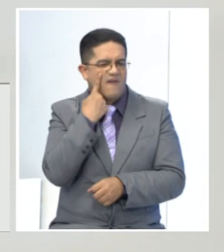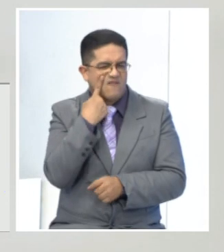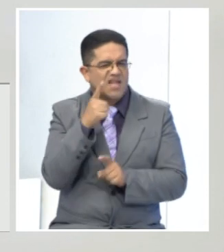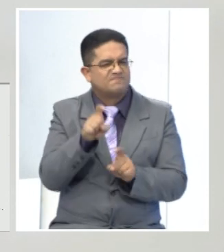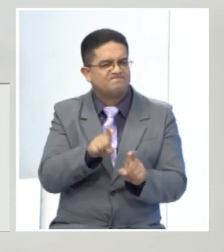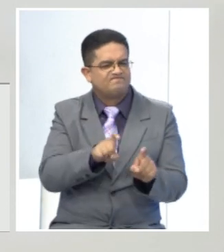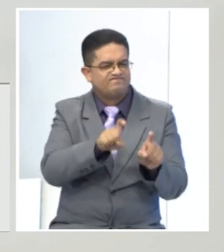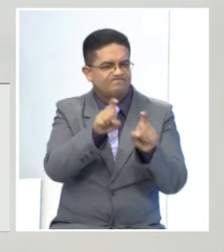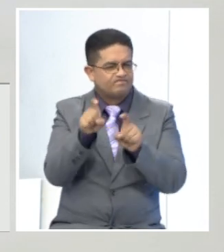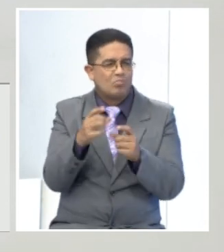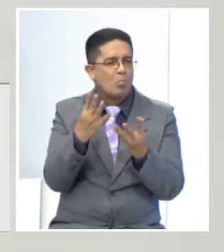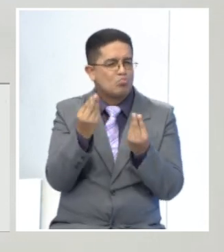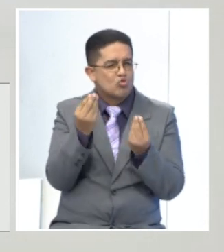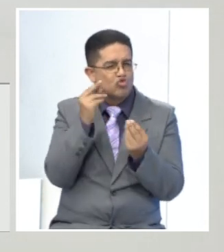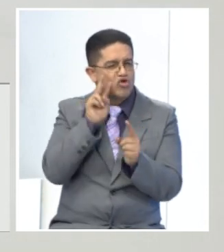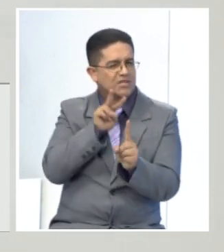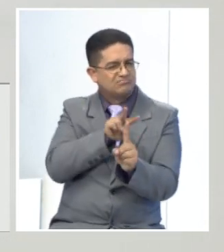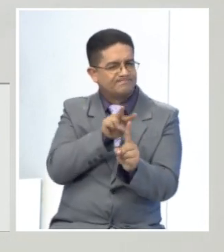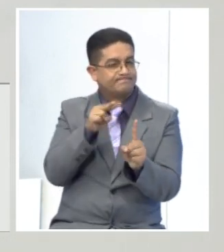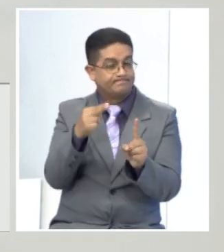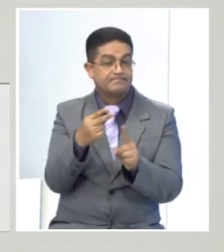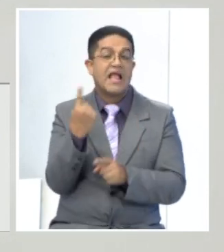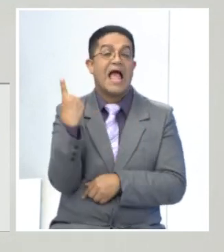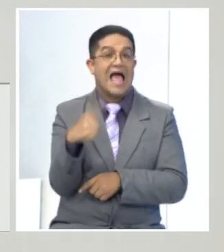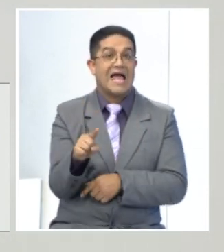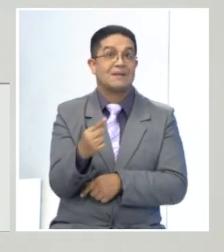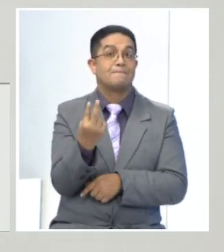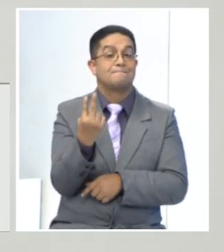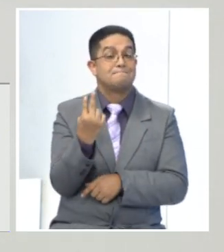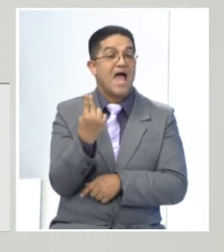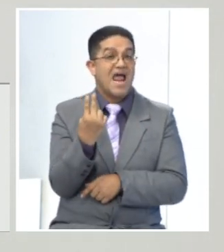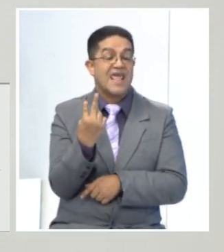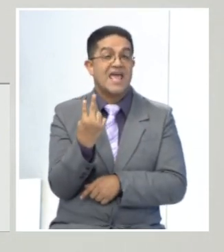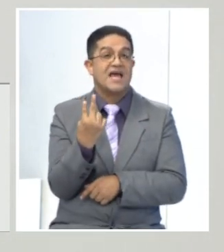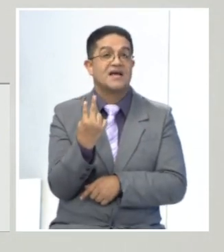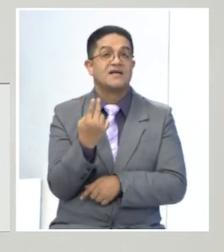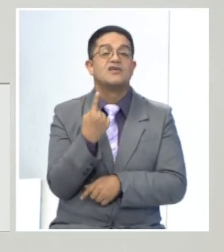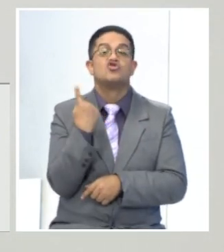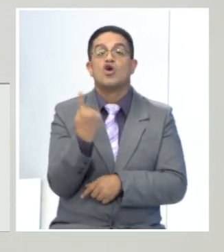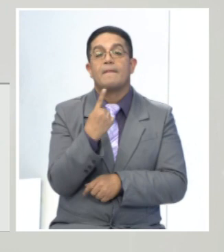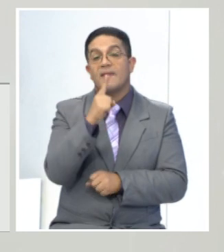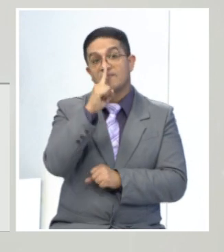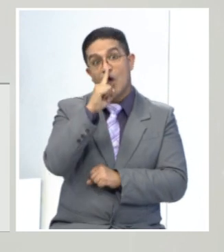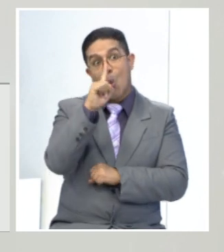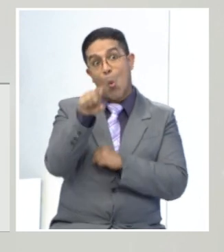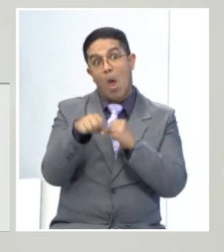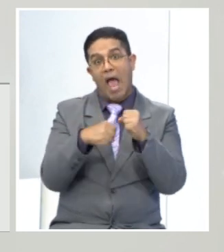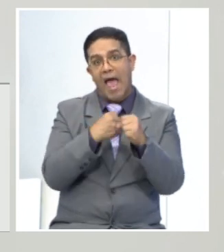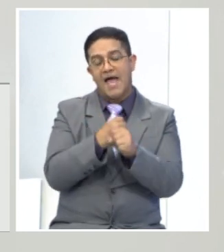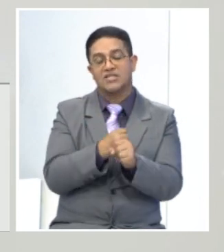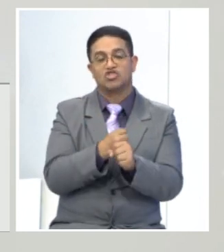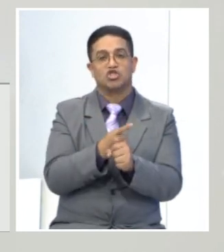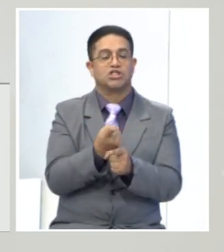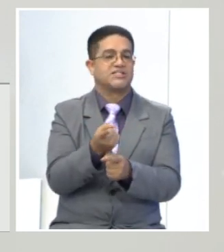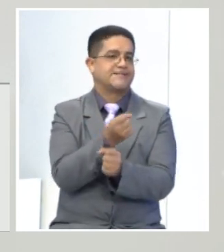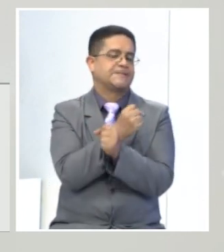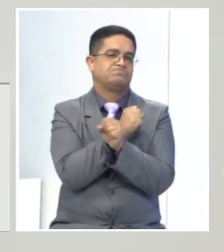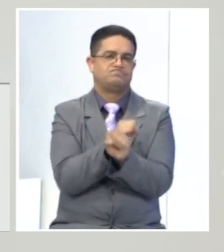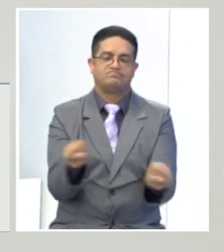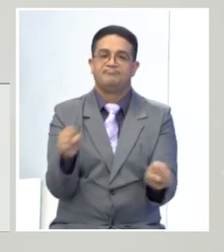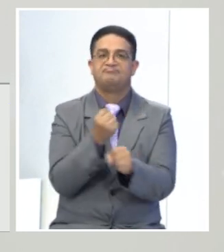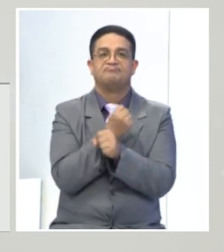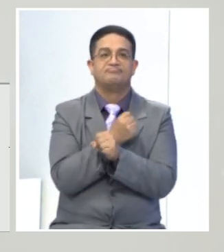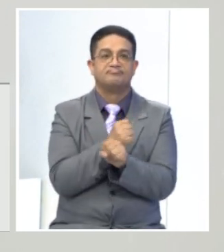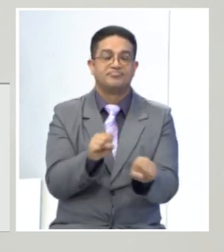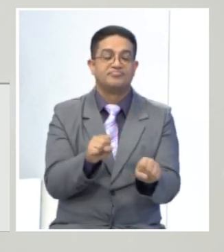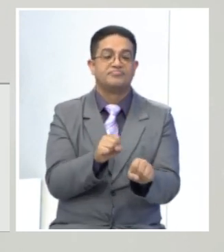examinarlo con mucho más detalle. Si tú tienes una pareja que probablemente solamente tiene un año de búsqueda de embarazo y no ha tenido mayor tipo de